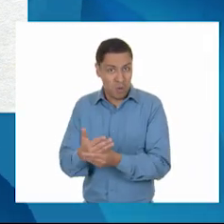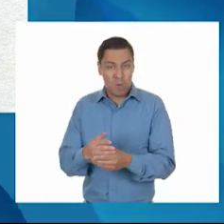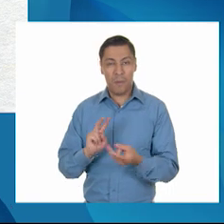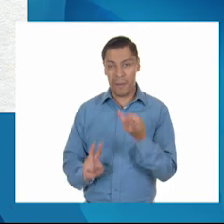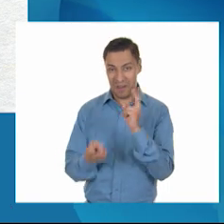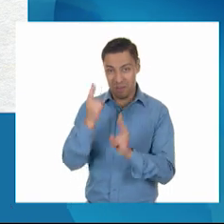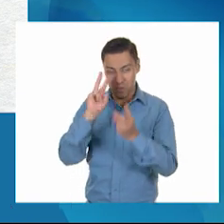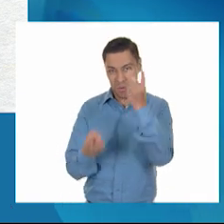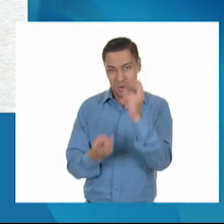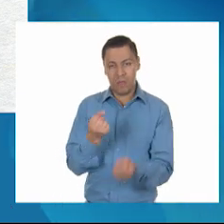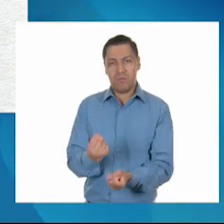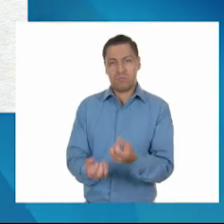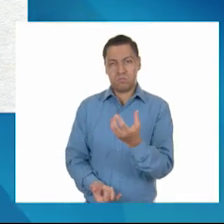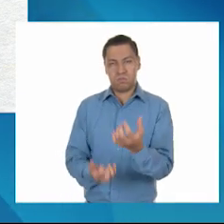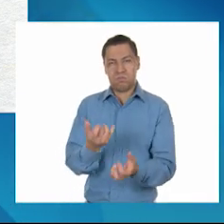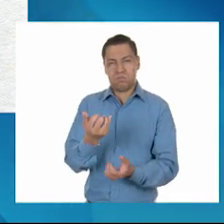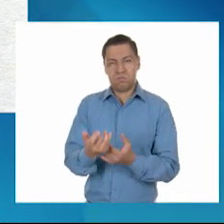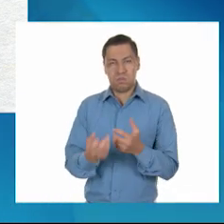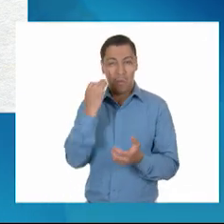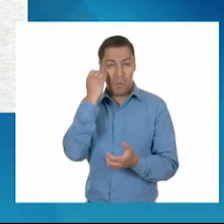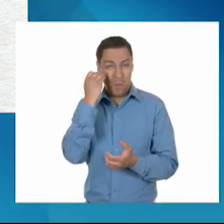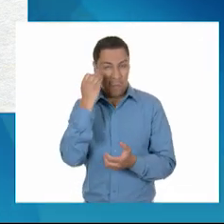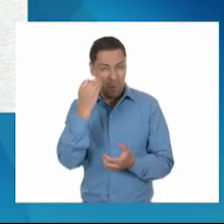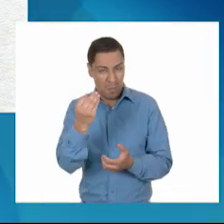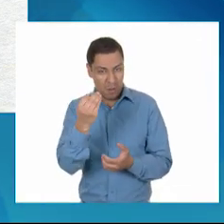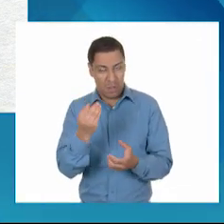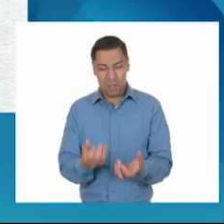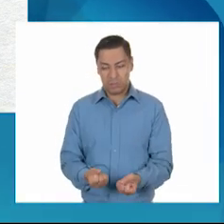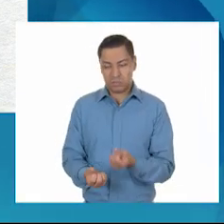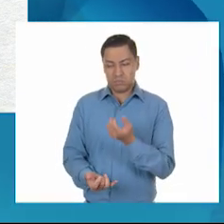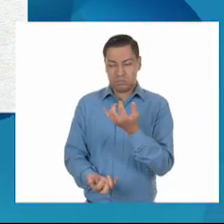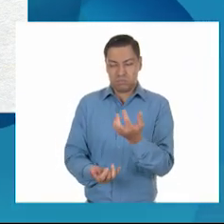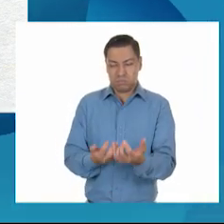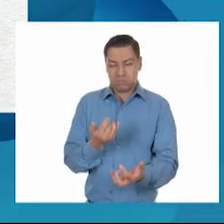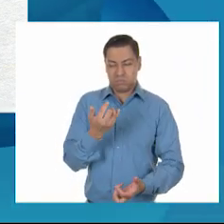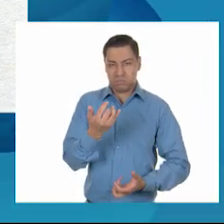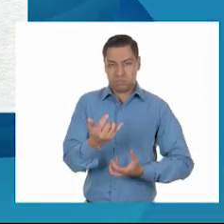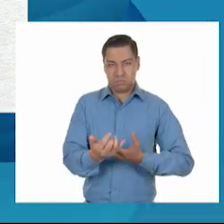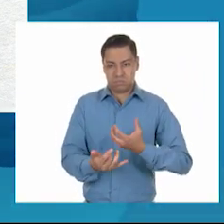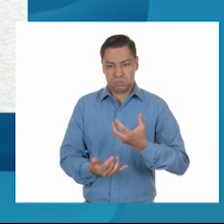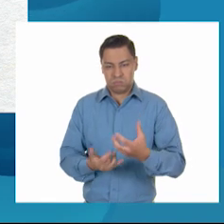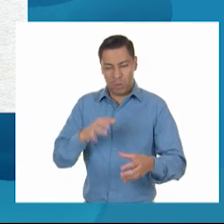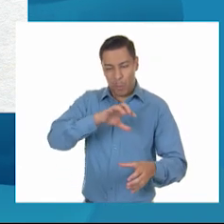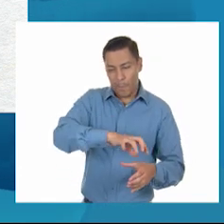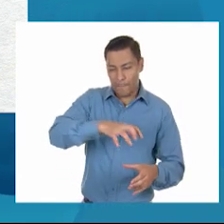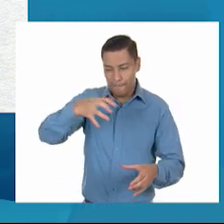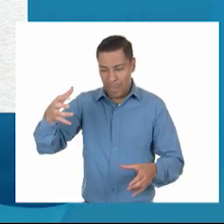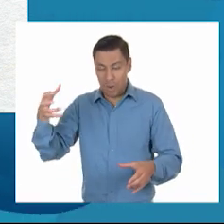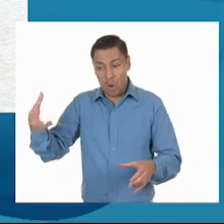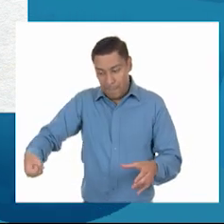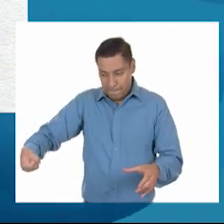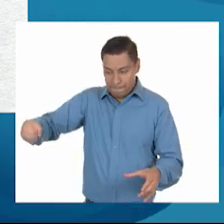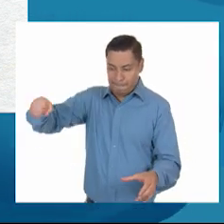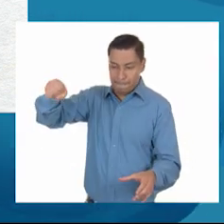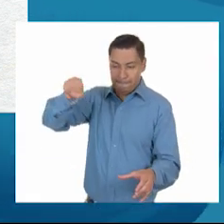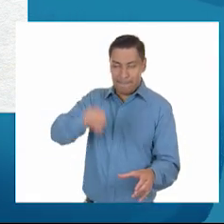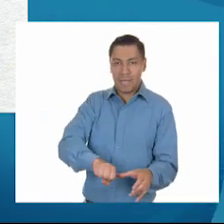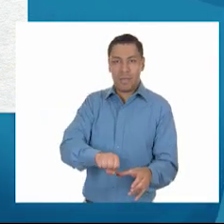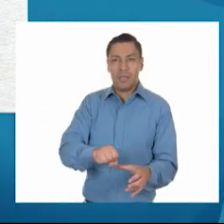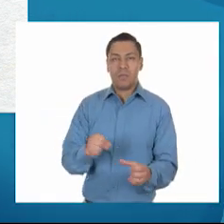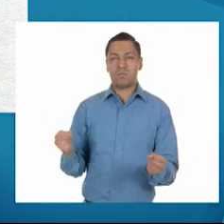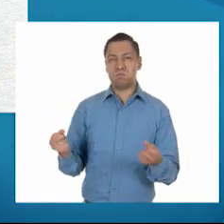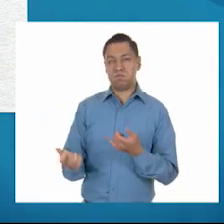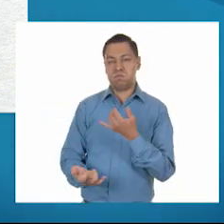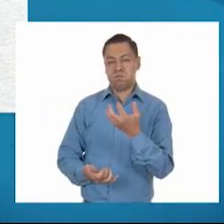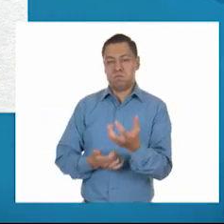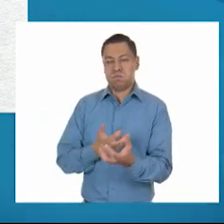cocerse poco tiempo. Al cocerlas al vapor o baño maría, éstas conservan la mayor parte de sus